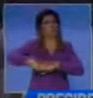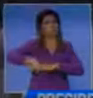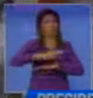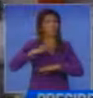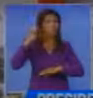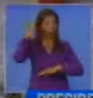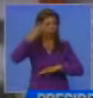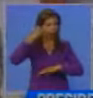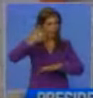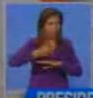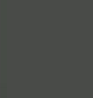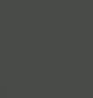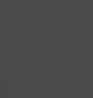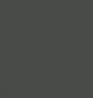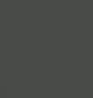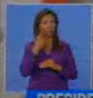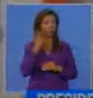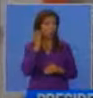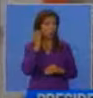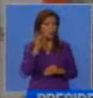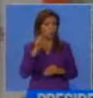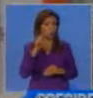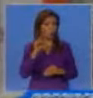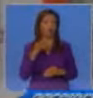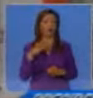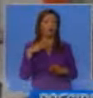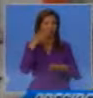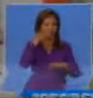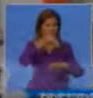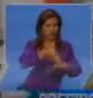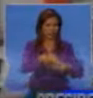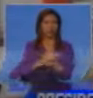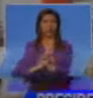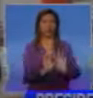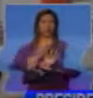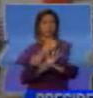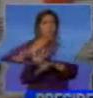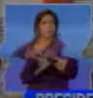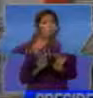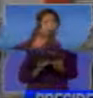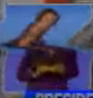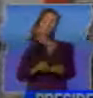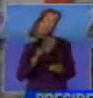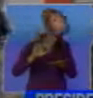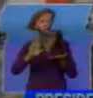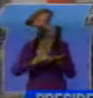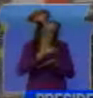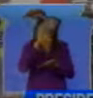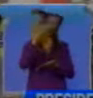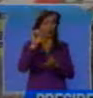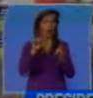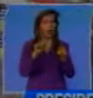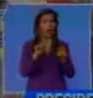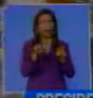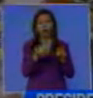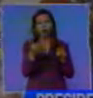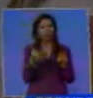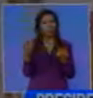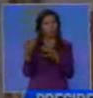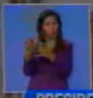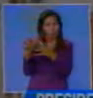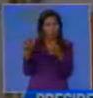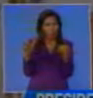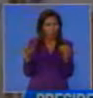gobernadora Susana Dueñas. Cabe indicar que este colegio es un colegio réplica que también fue